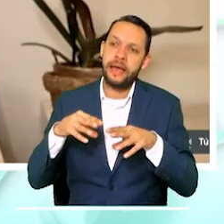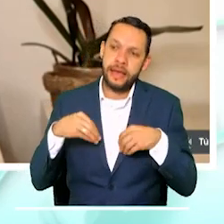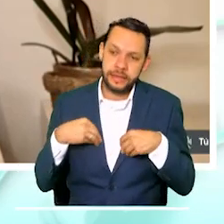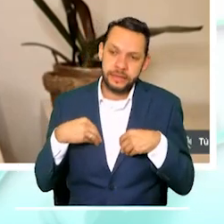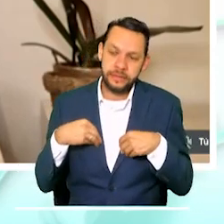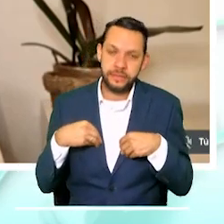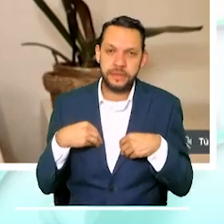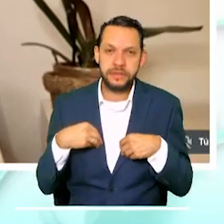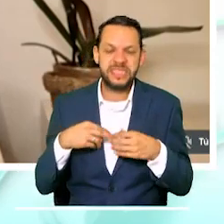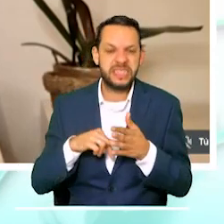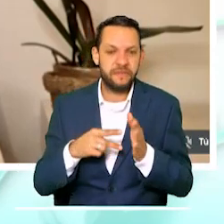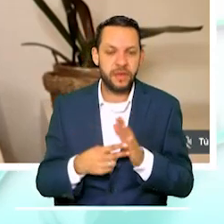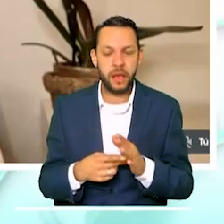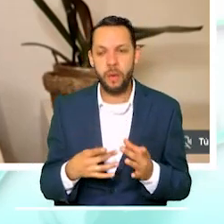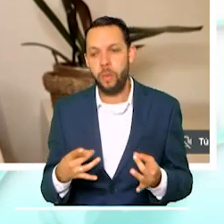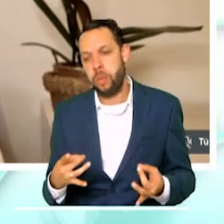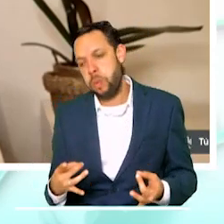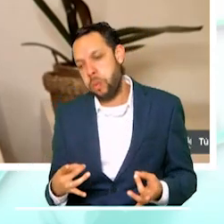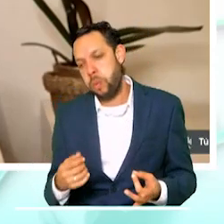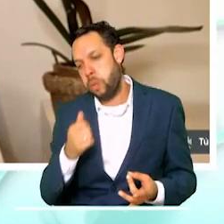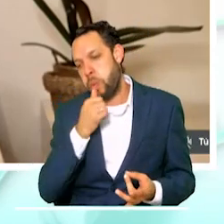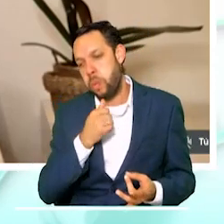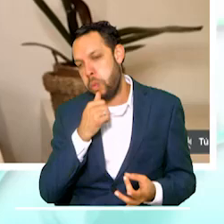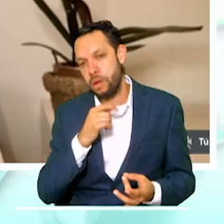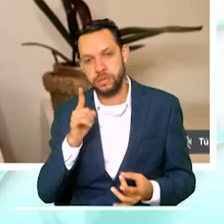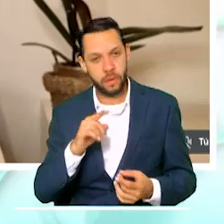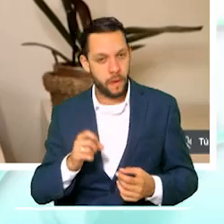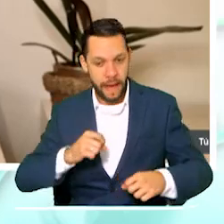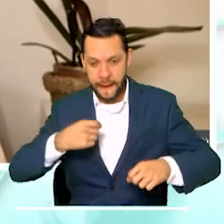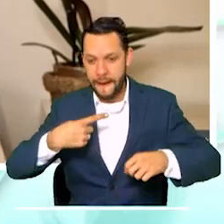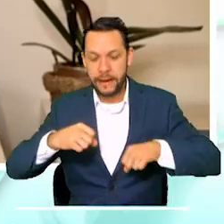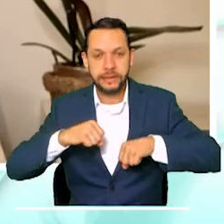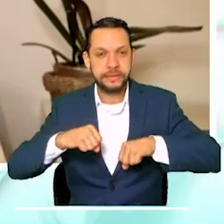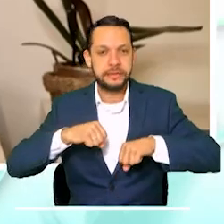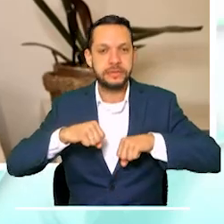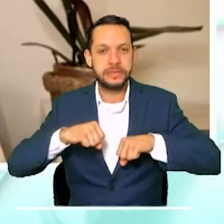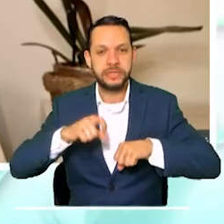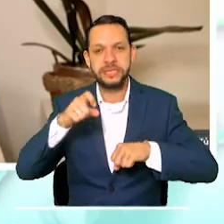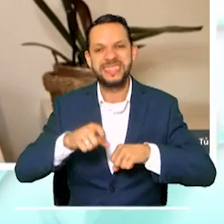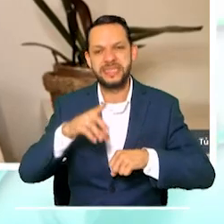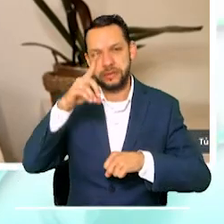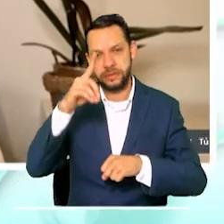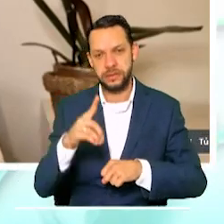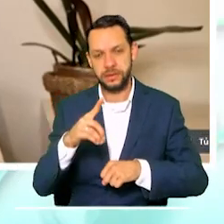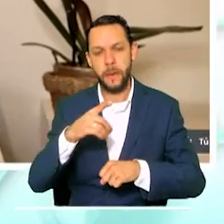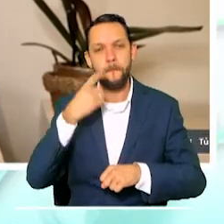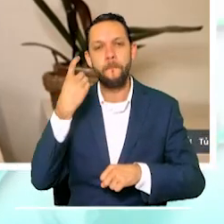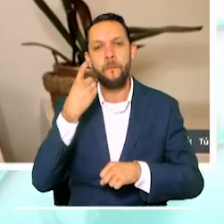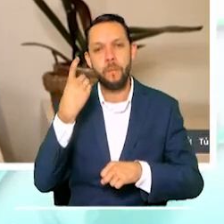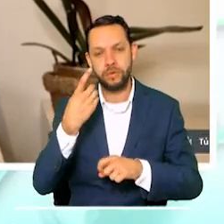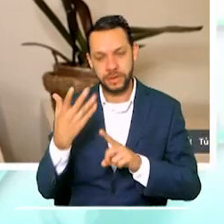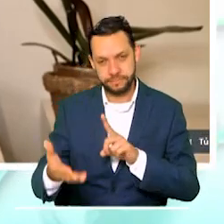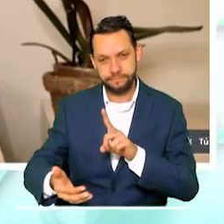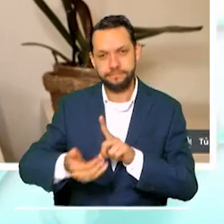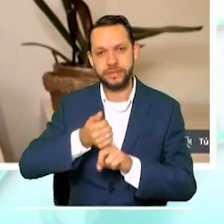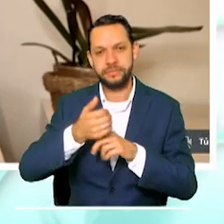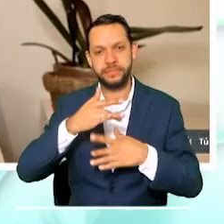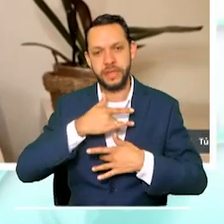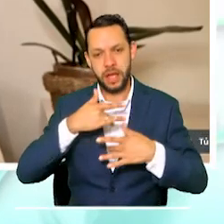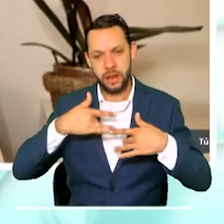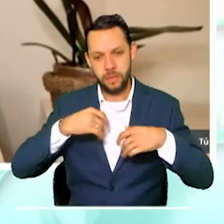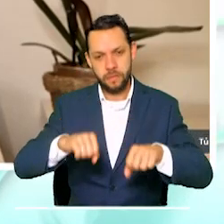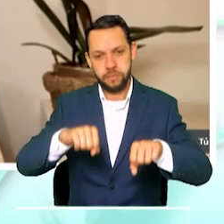sea pasivo, sino sea un agente activo en su proceso de búsqueda de salud y búsqueda de bienestar, en su proceso de